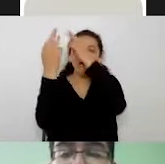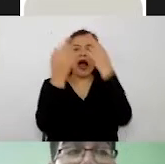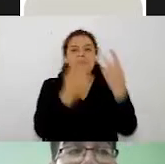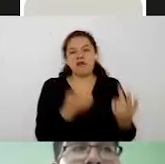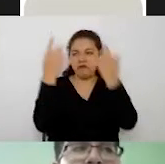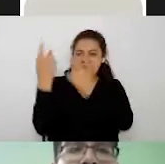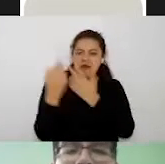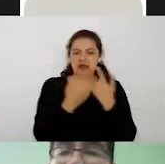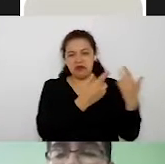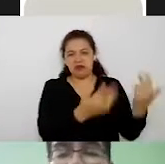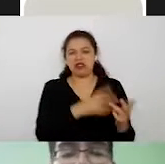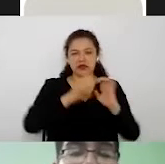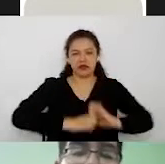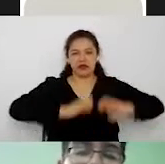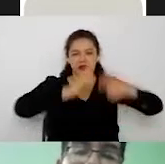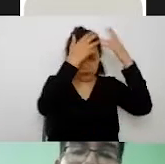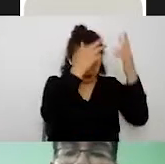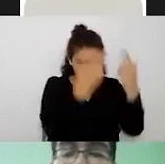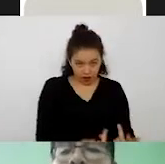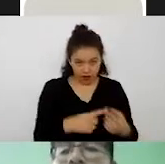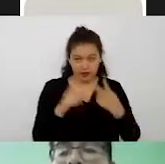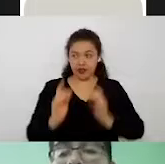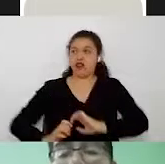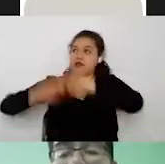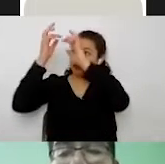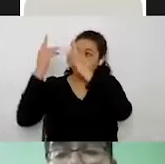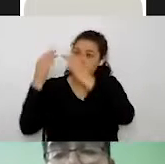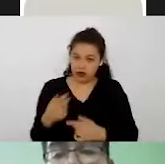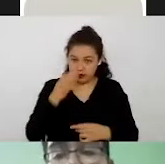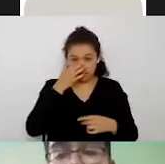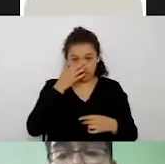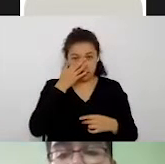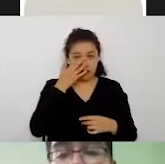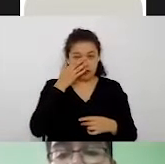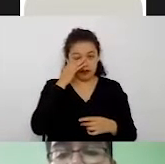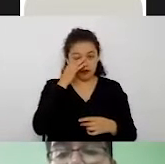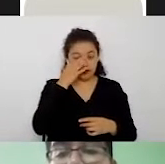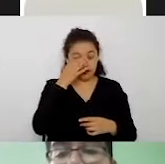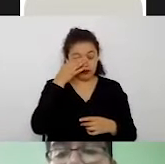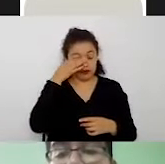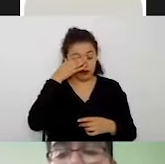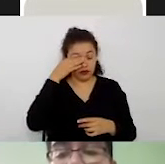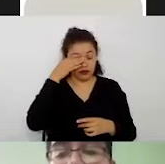y que el edificio tal se cayó y que el edificio tal se cayó. Y muchas de esas informaciones